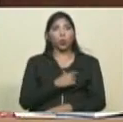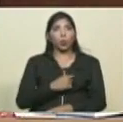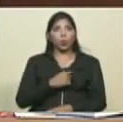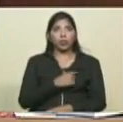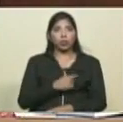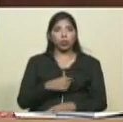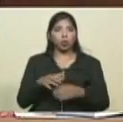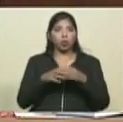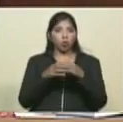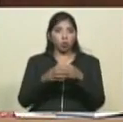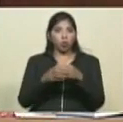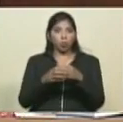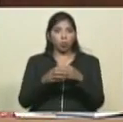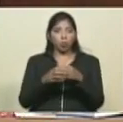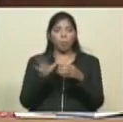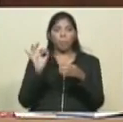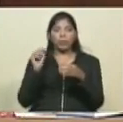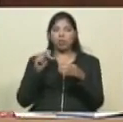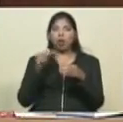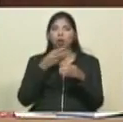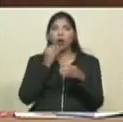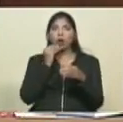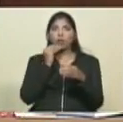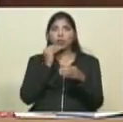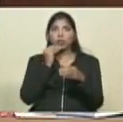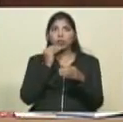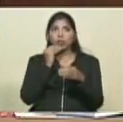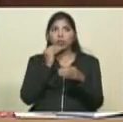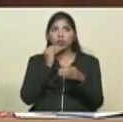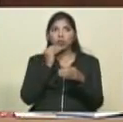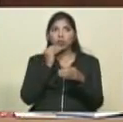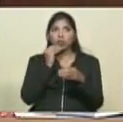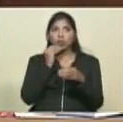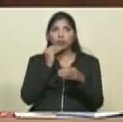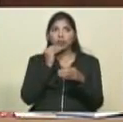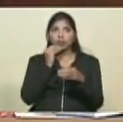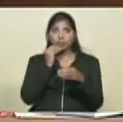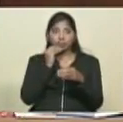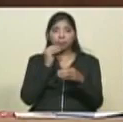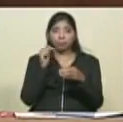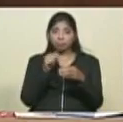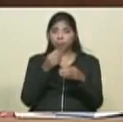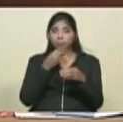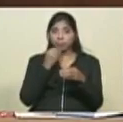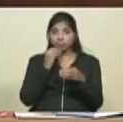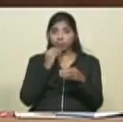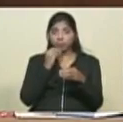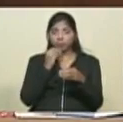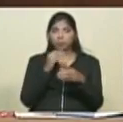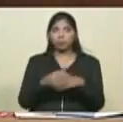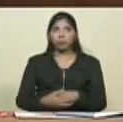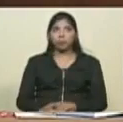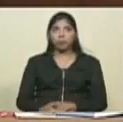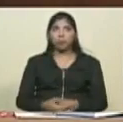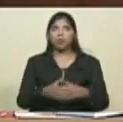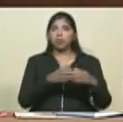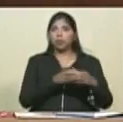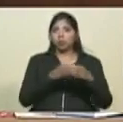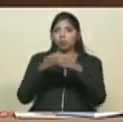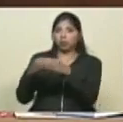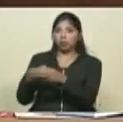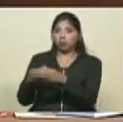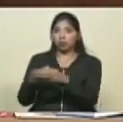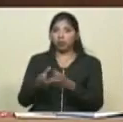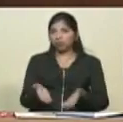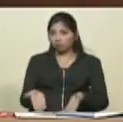constituyentes jóvenes que forman parte de esta asamblea plenipotenciaria para que se trasladen al Teresa Carreño